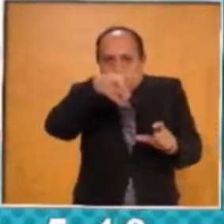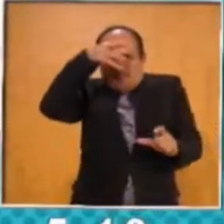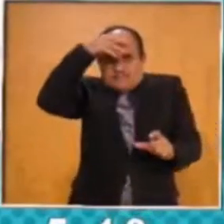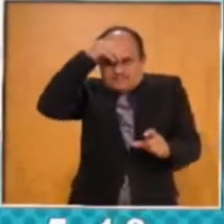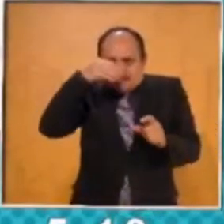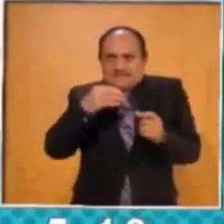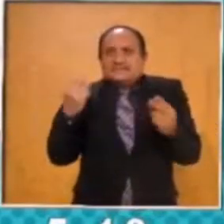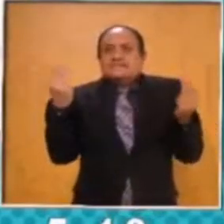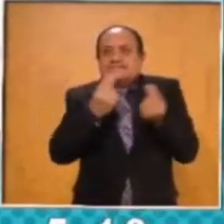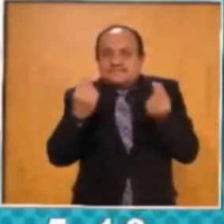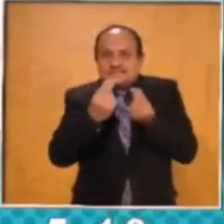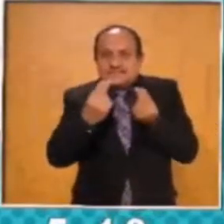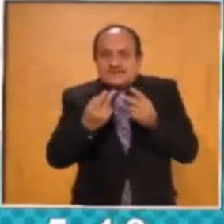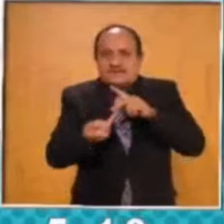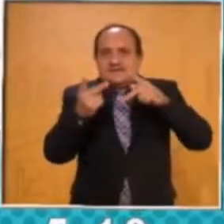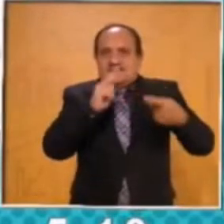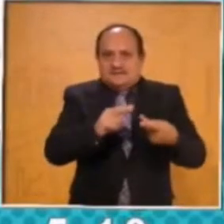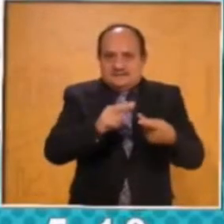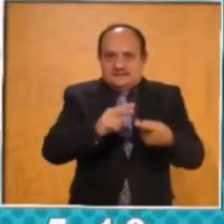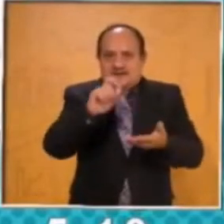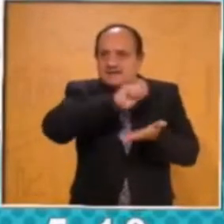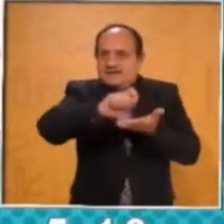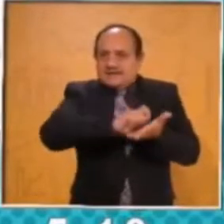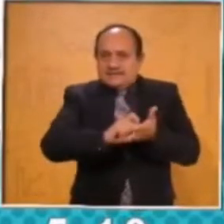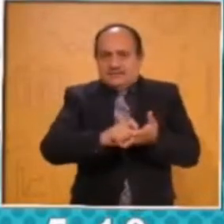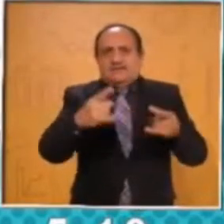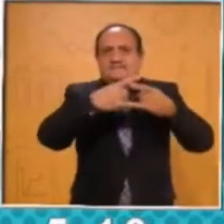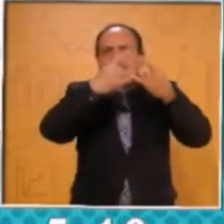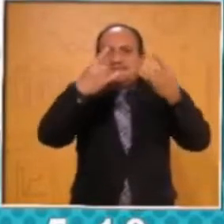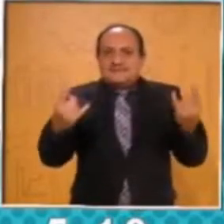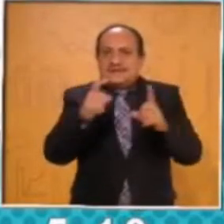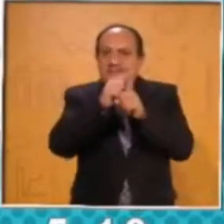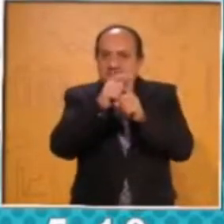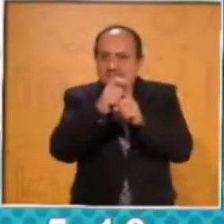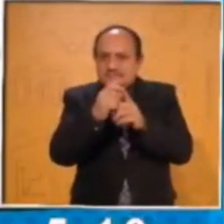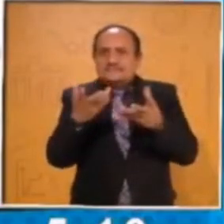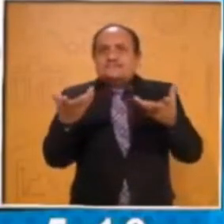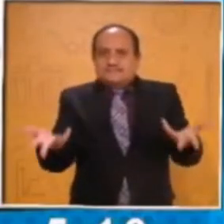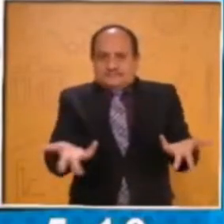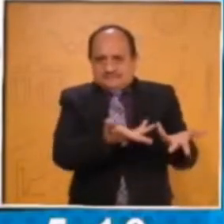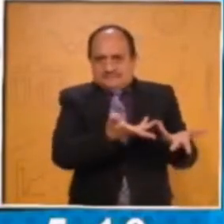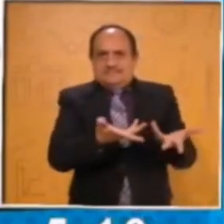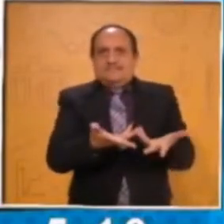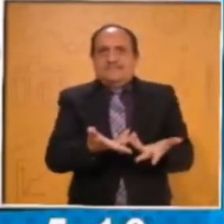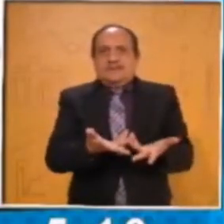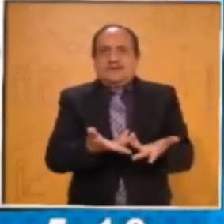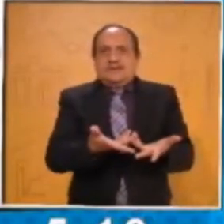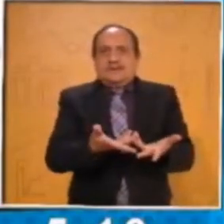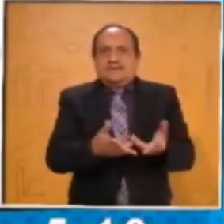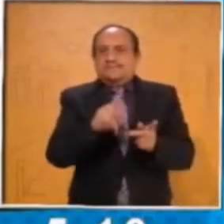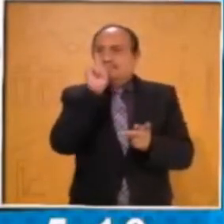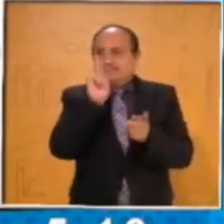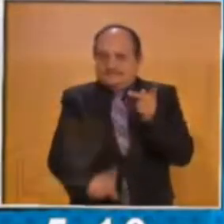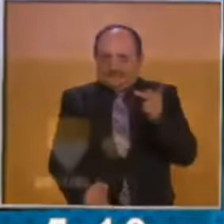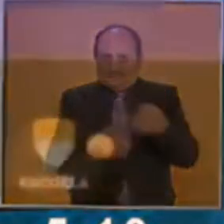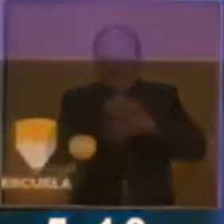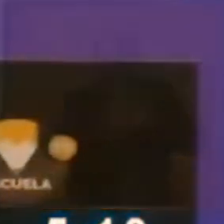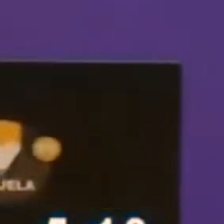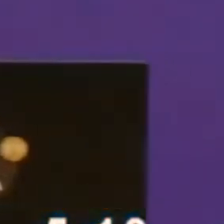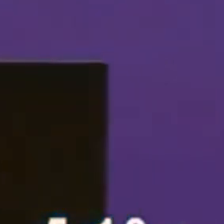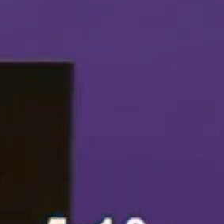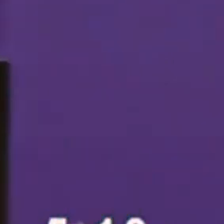es transformar narraciones en cómics. ¿Ok? Pero ¿qué les parece si vamos a un pequeño corte y